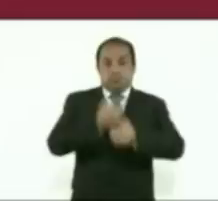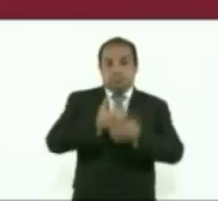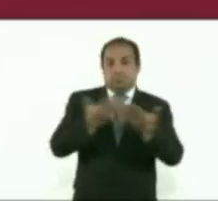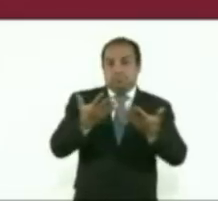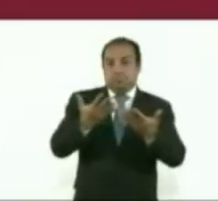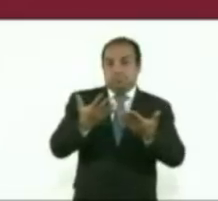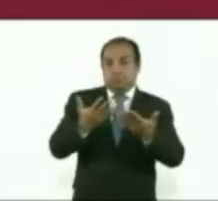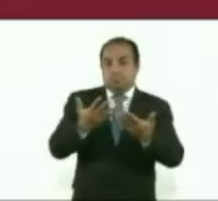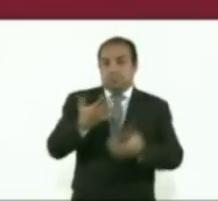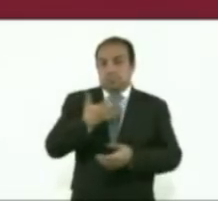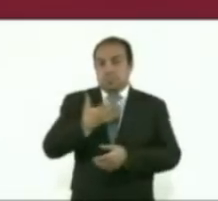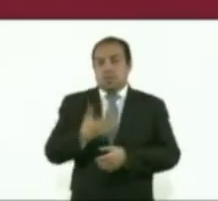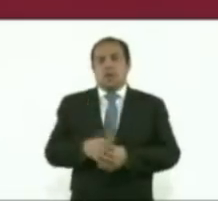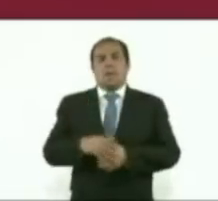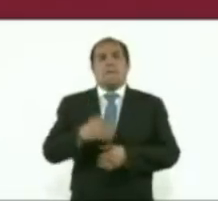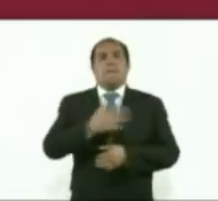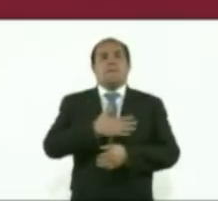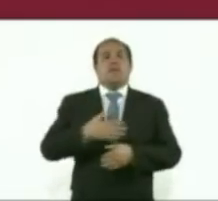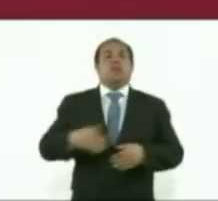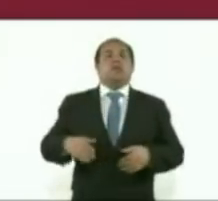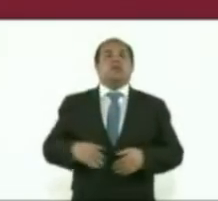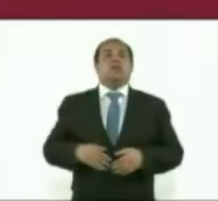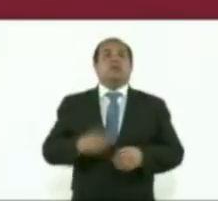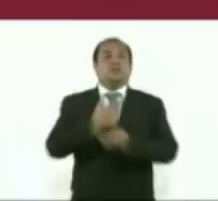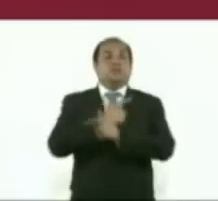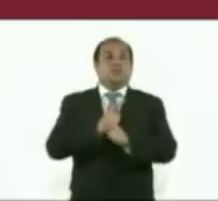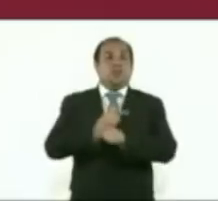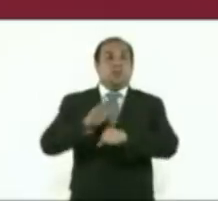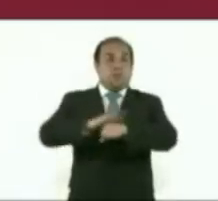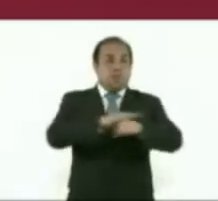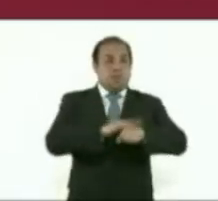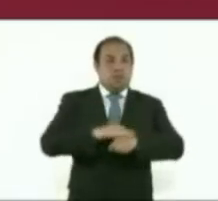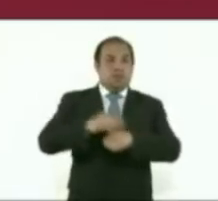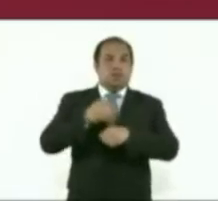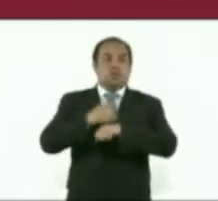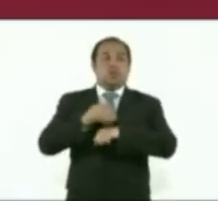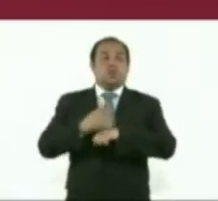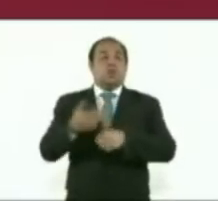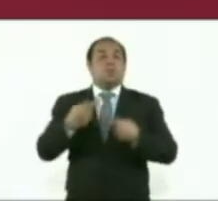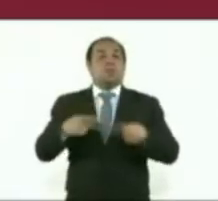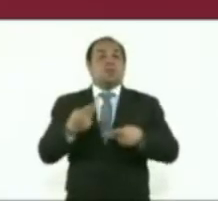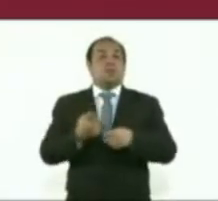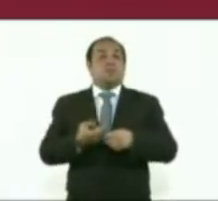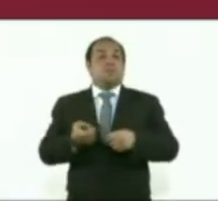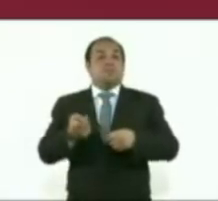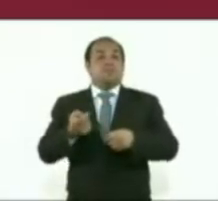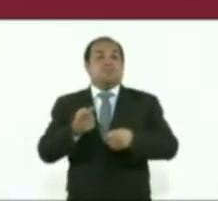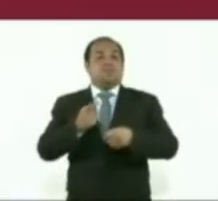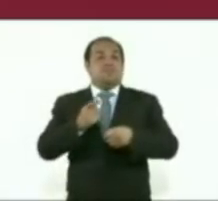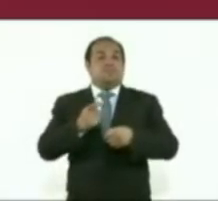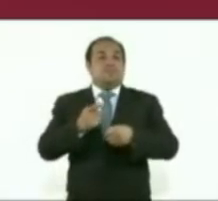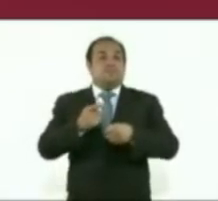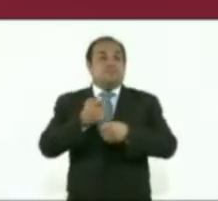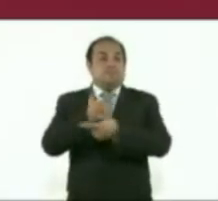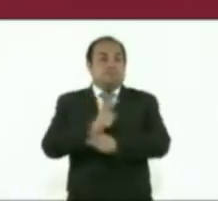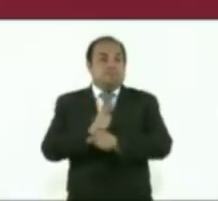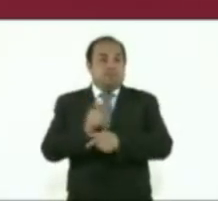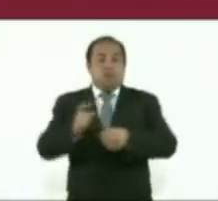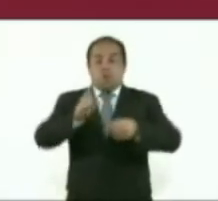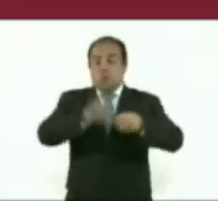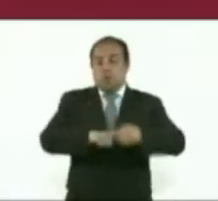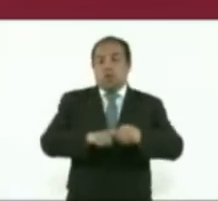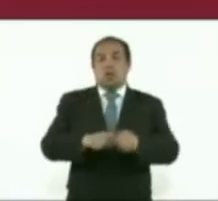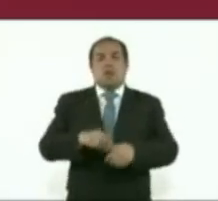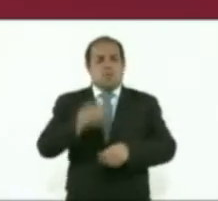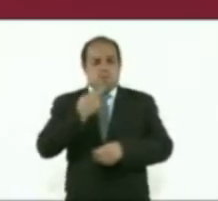que más número de taxistas se incorpore entonces en este momento la secretaria funciona bien la aplicación pero lo que